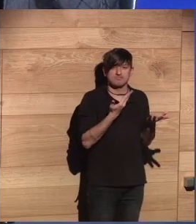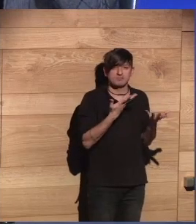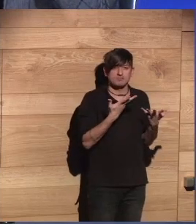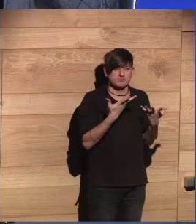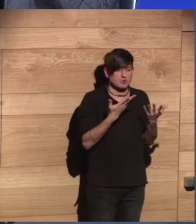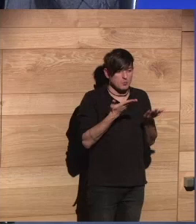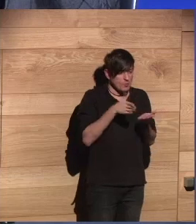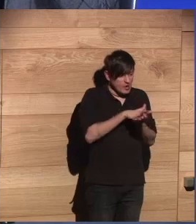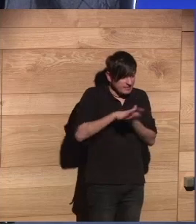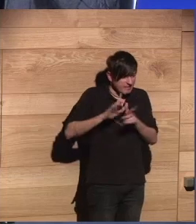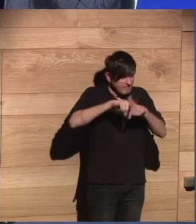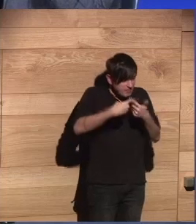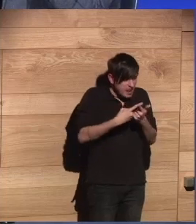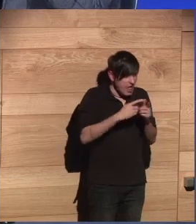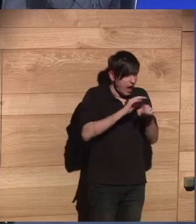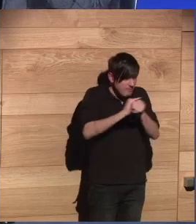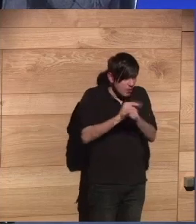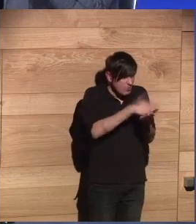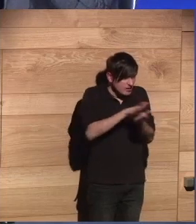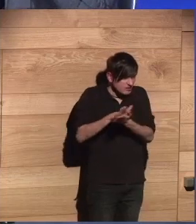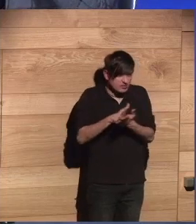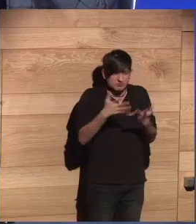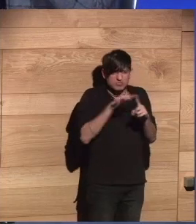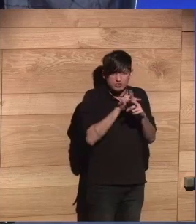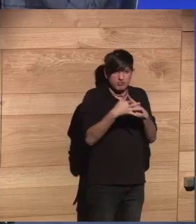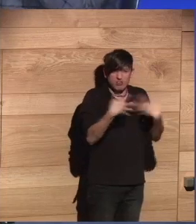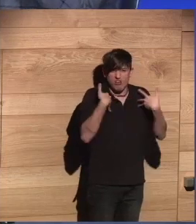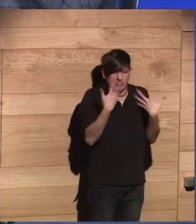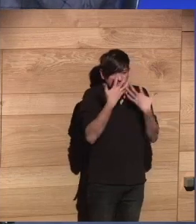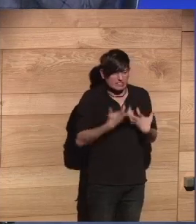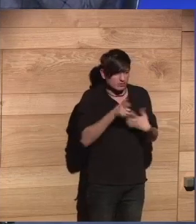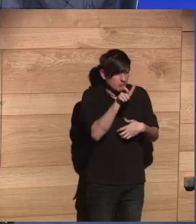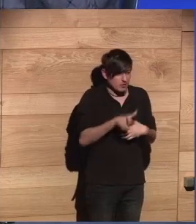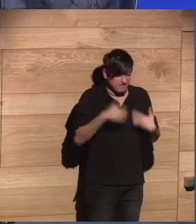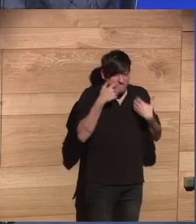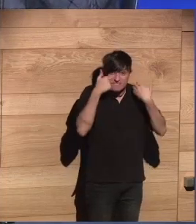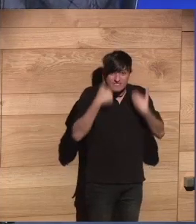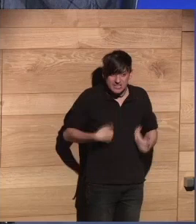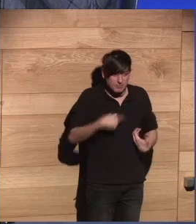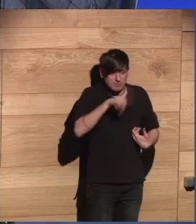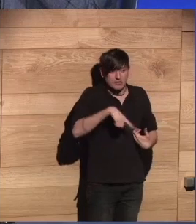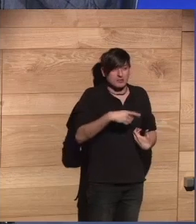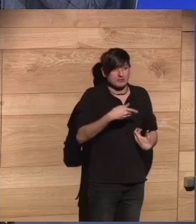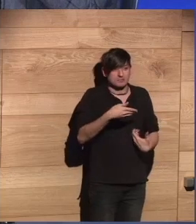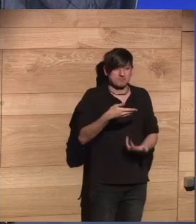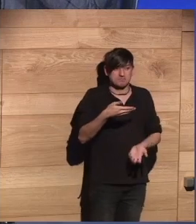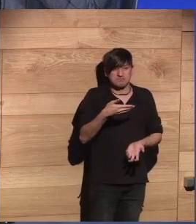de muertes muy cercanas, de tragedias. Una persona físicamente también